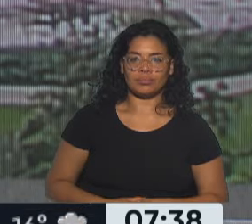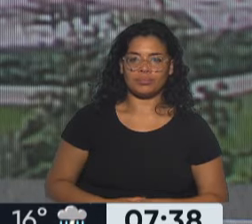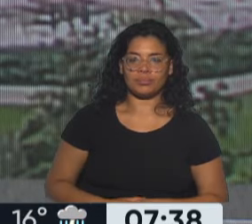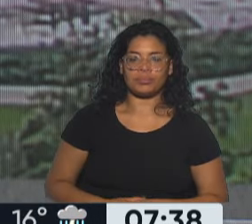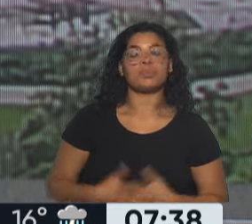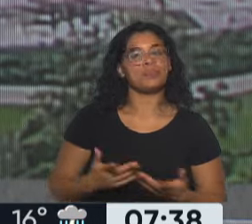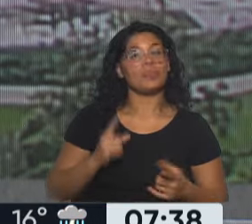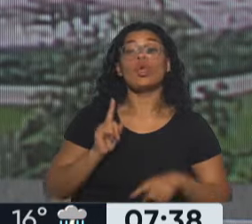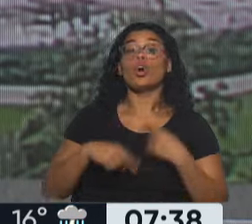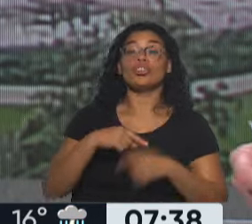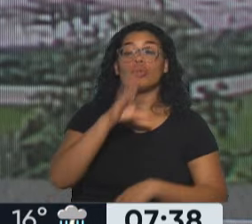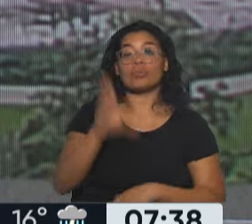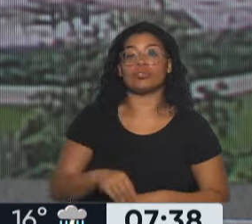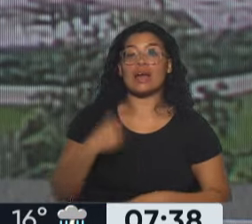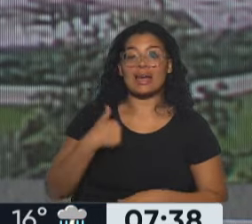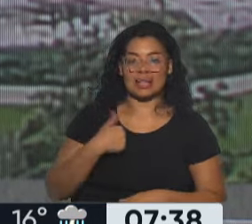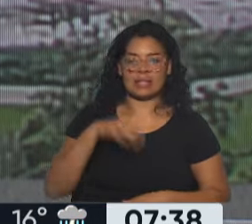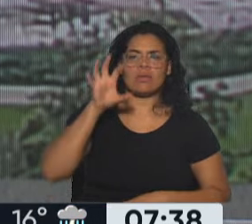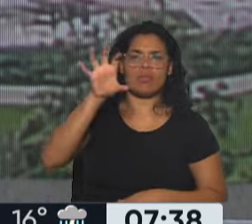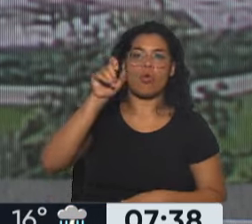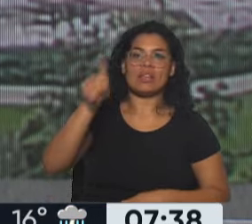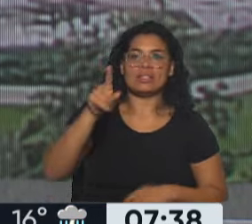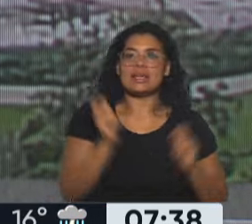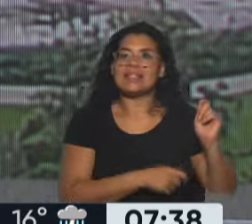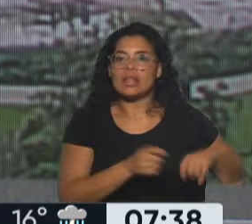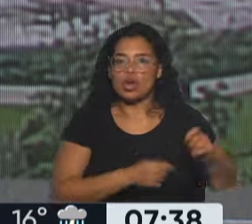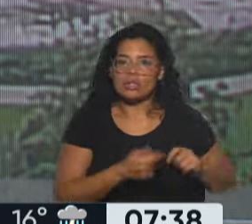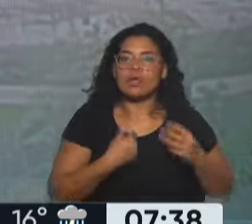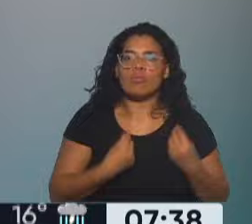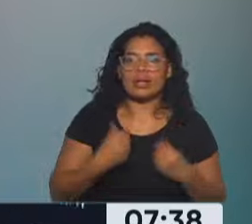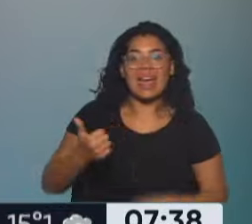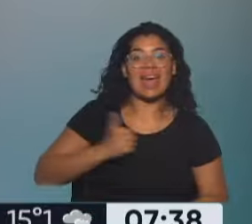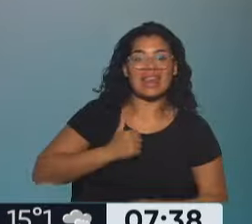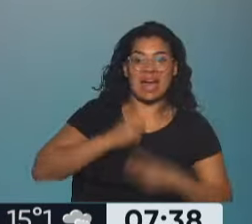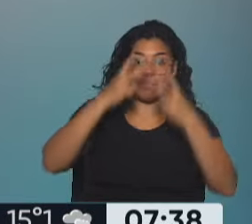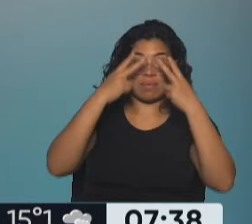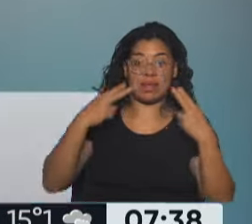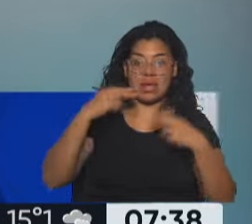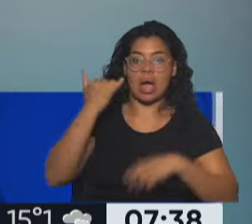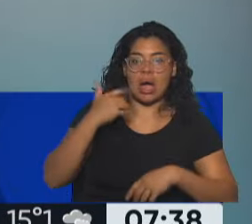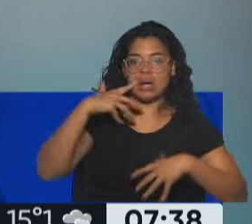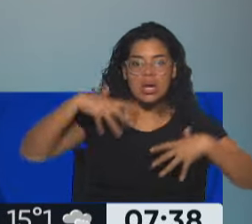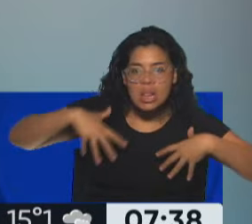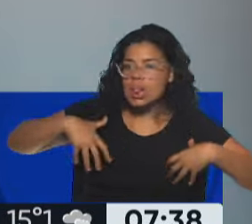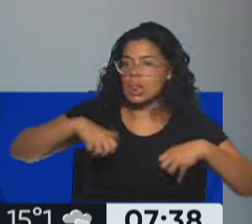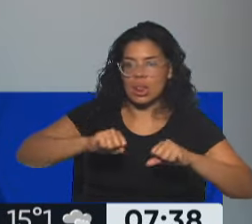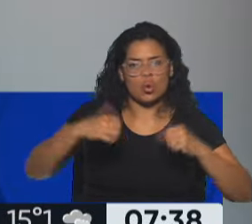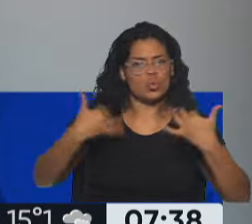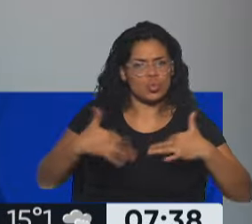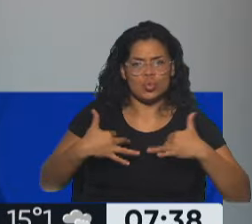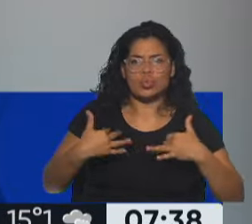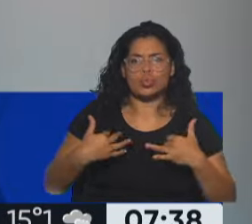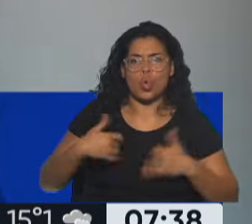Y seguimos recorriendo el país, nos vamos ahora a Santiago del Estero para un operativo de gendarmería que logró incautar una cantidad muy importante